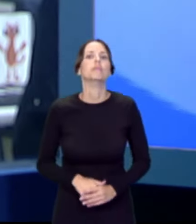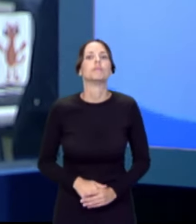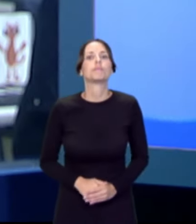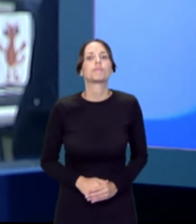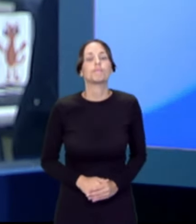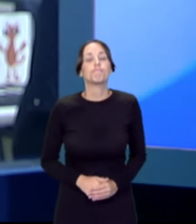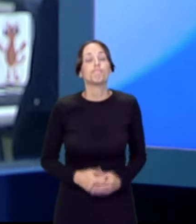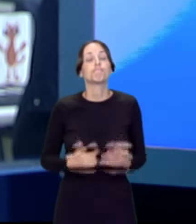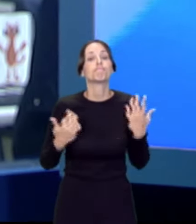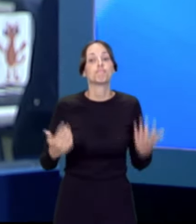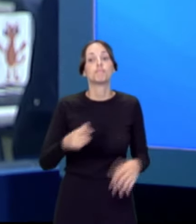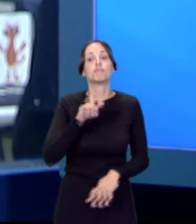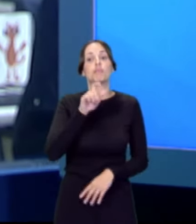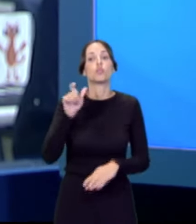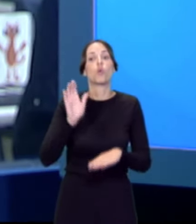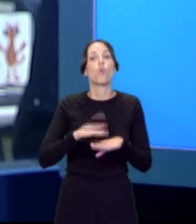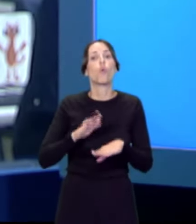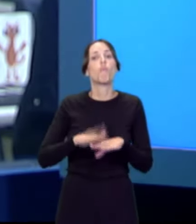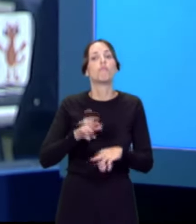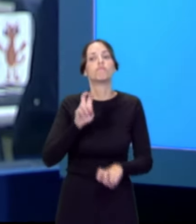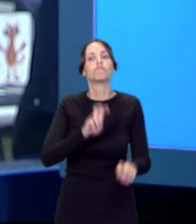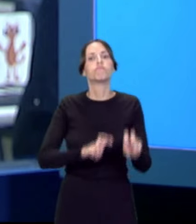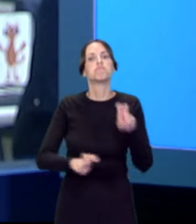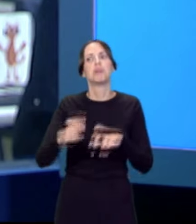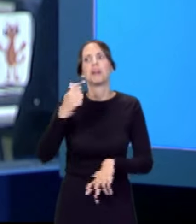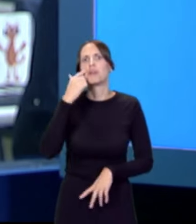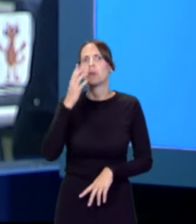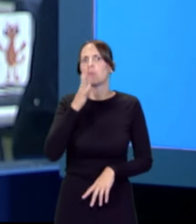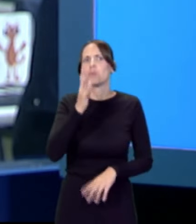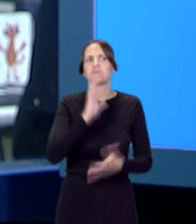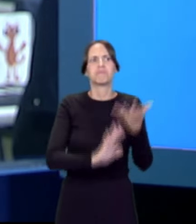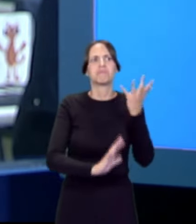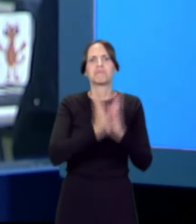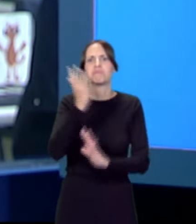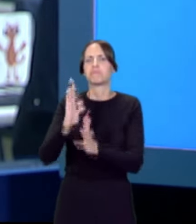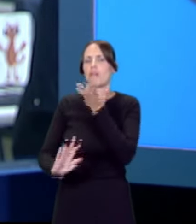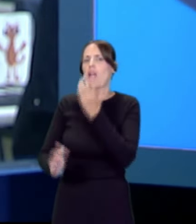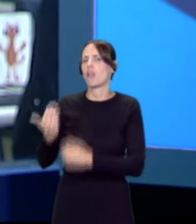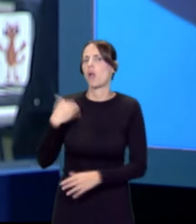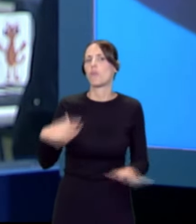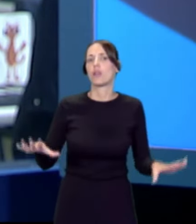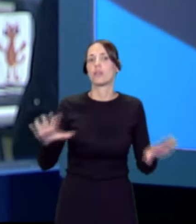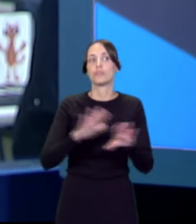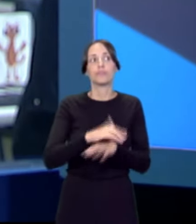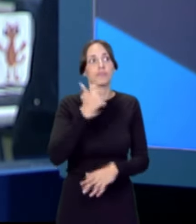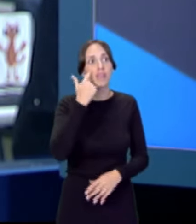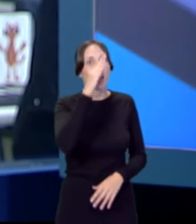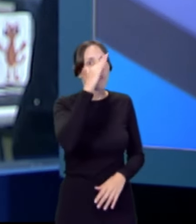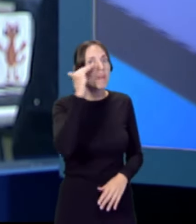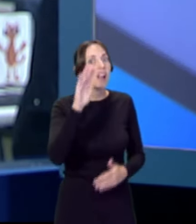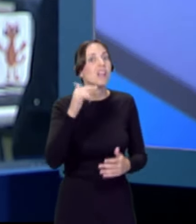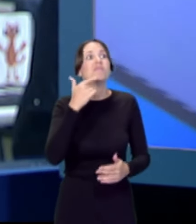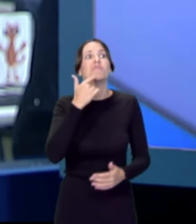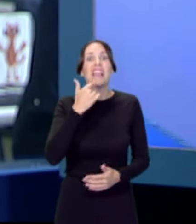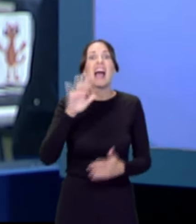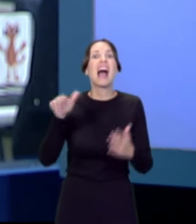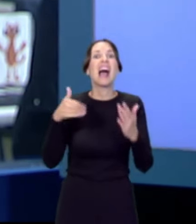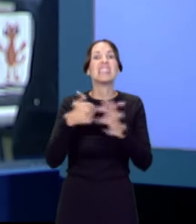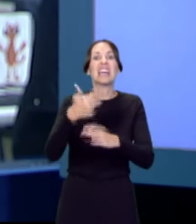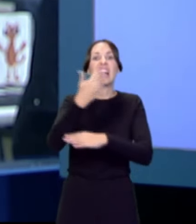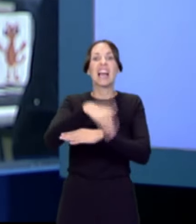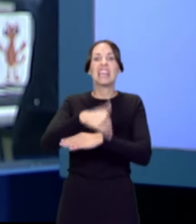Pues se busca a estos autores que cometieron estos incendios anoche, Pilar. Ya vemos que han sido hasta 7 calles de la